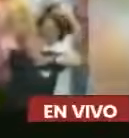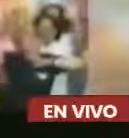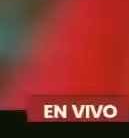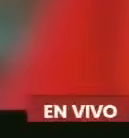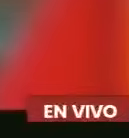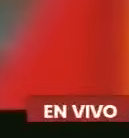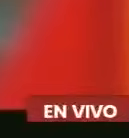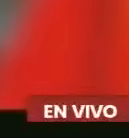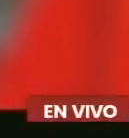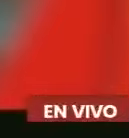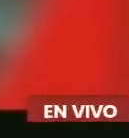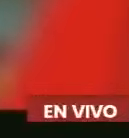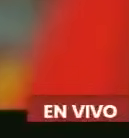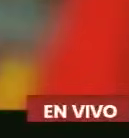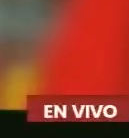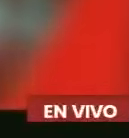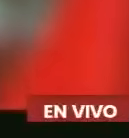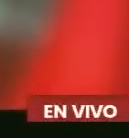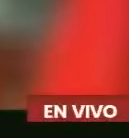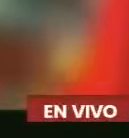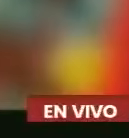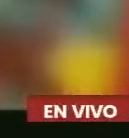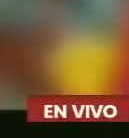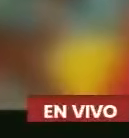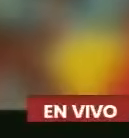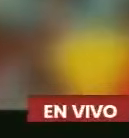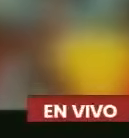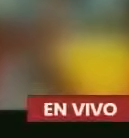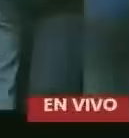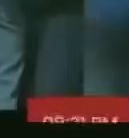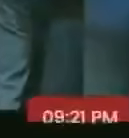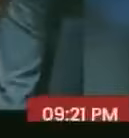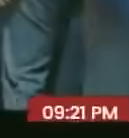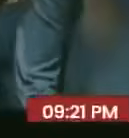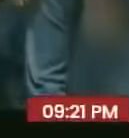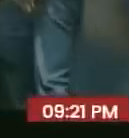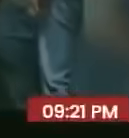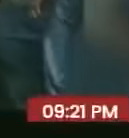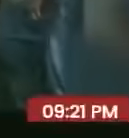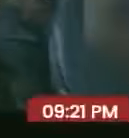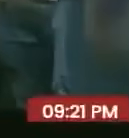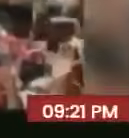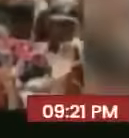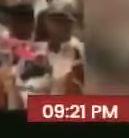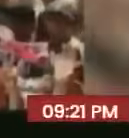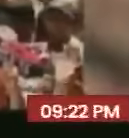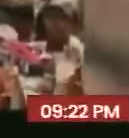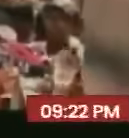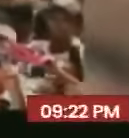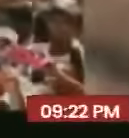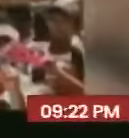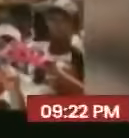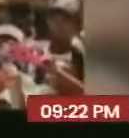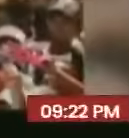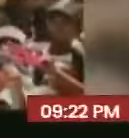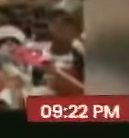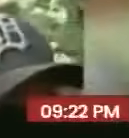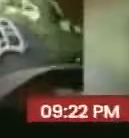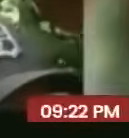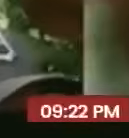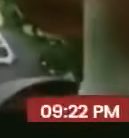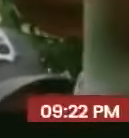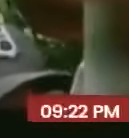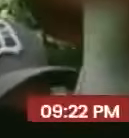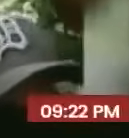Quien te diga lo contrario está bien equivocado. Tenemos memoria y estamos restiados a defender lo que nos pertenece ante